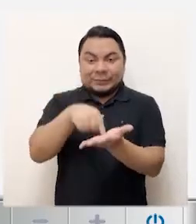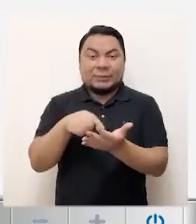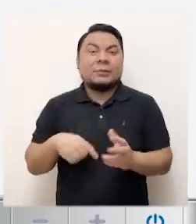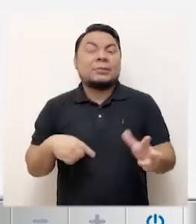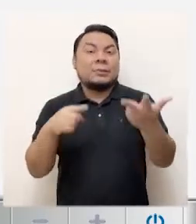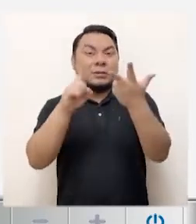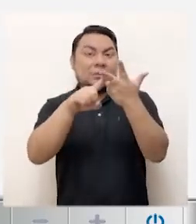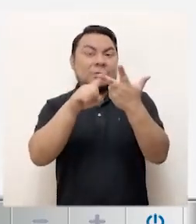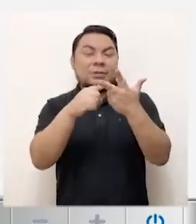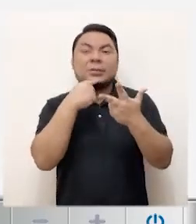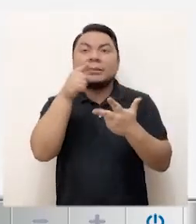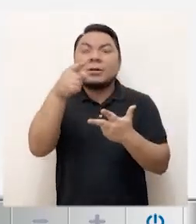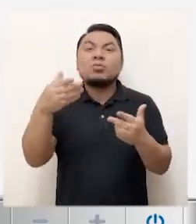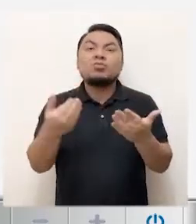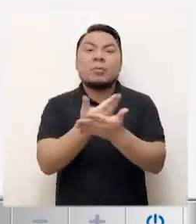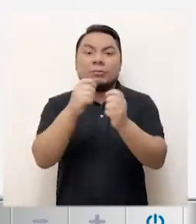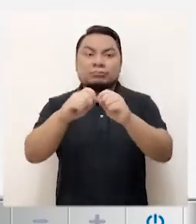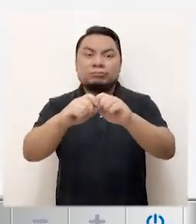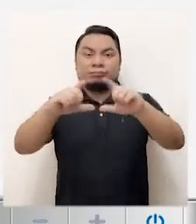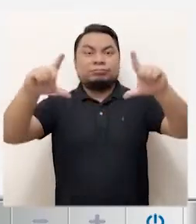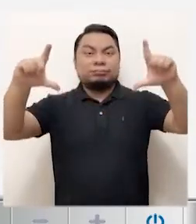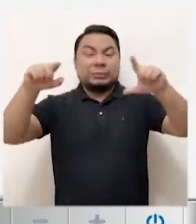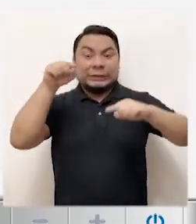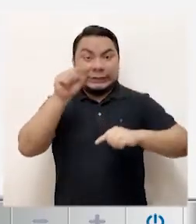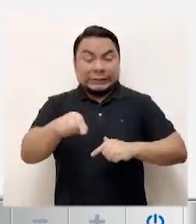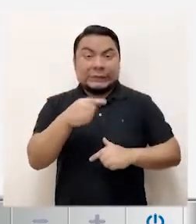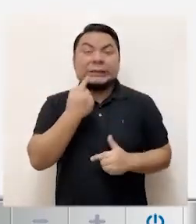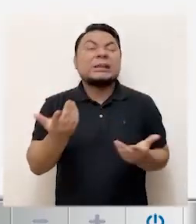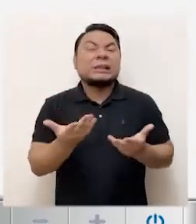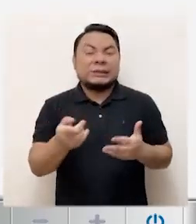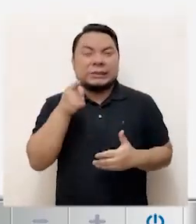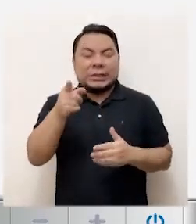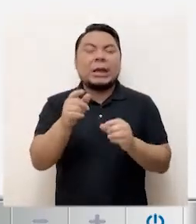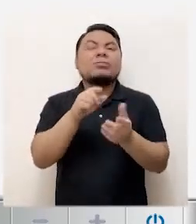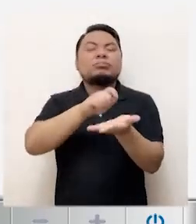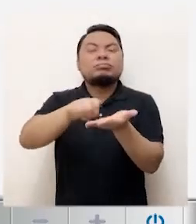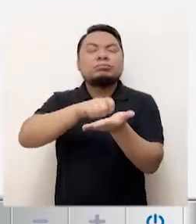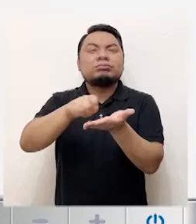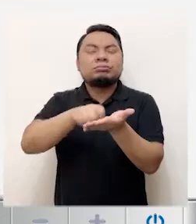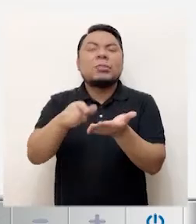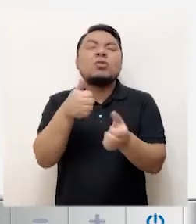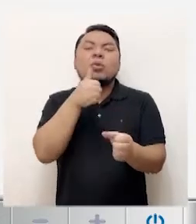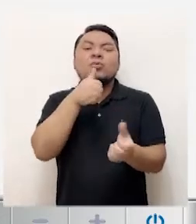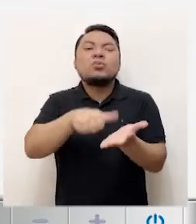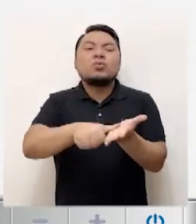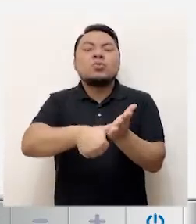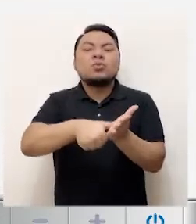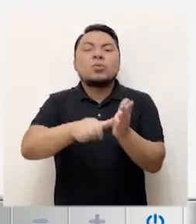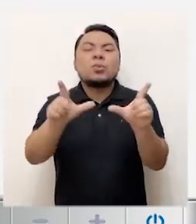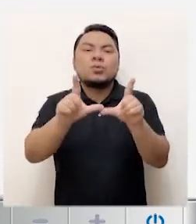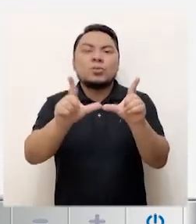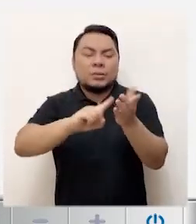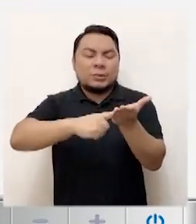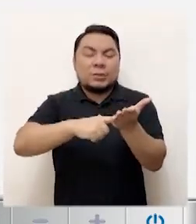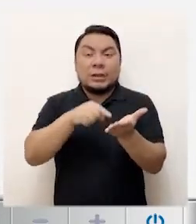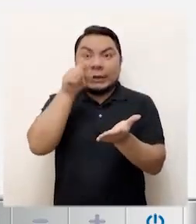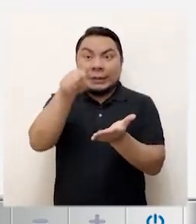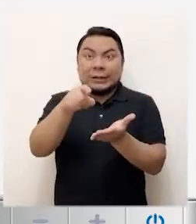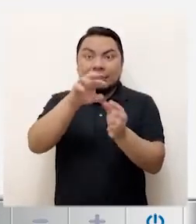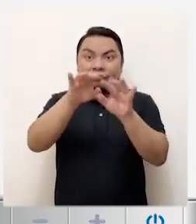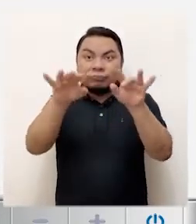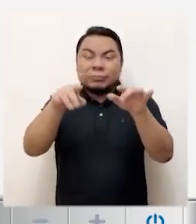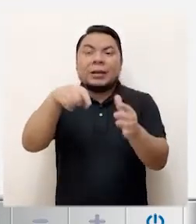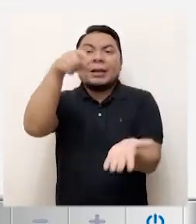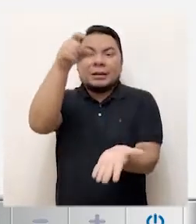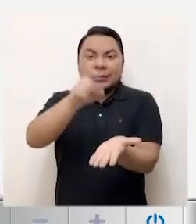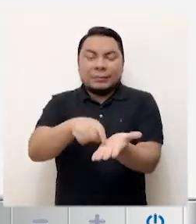3. Seguidamente verá una nueva ventana. En la primera sección, escriba su número de documento de identidad y luego haga clic